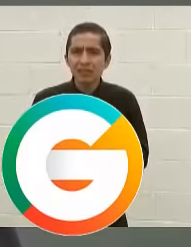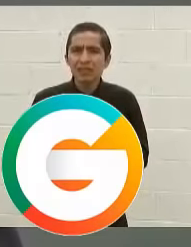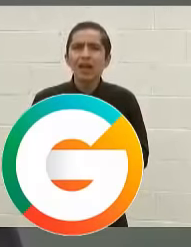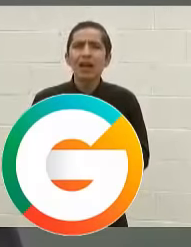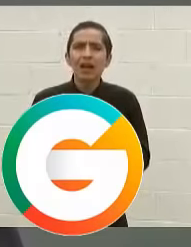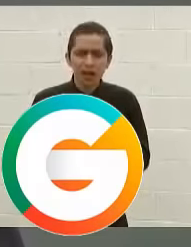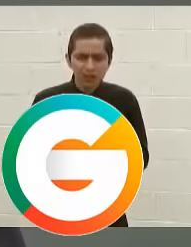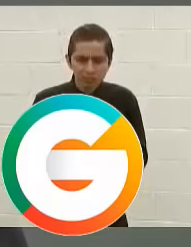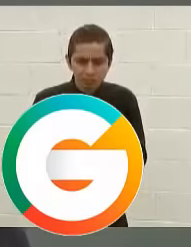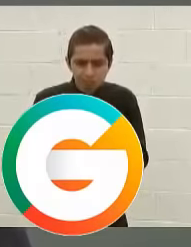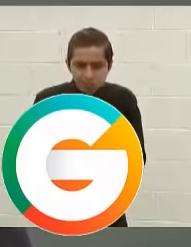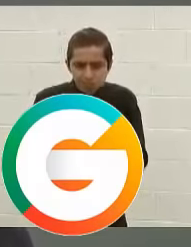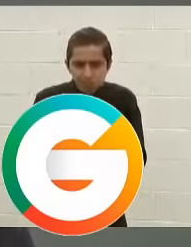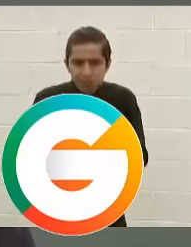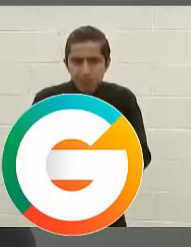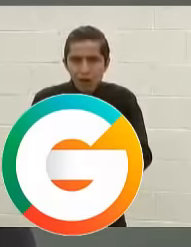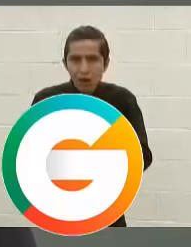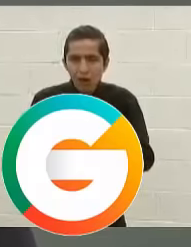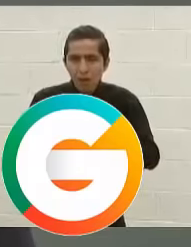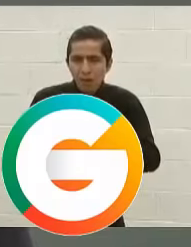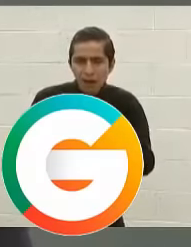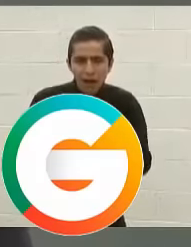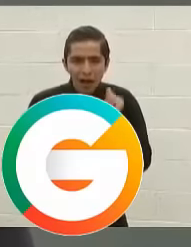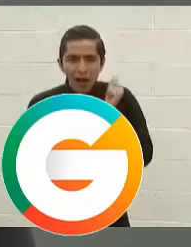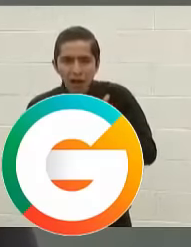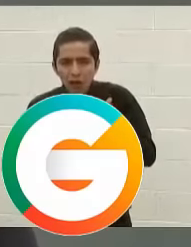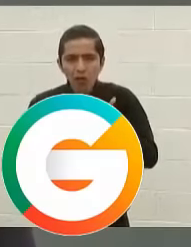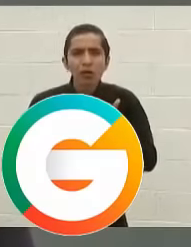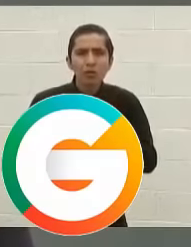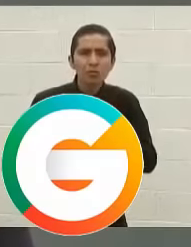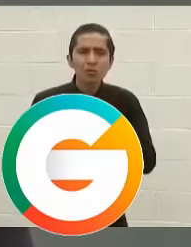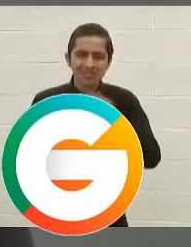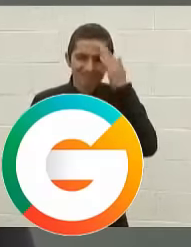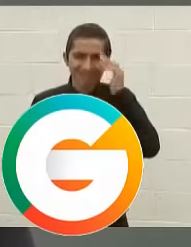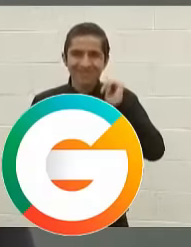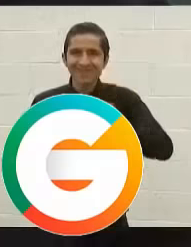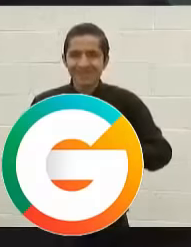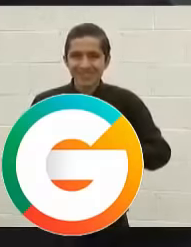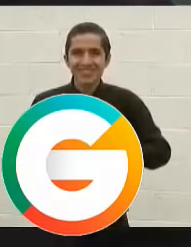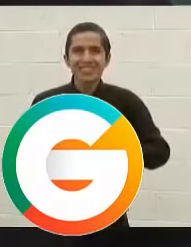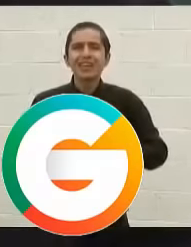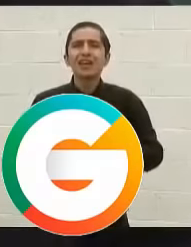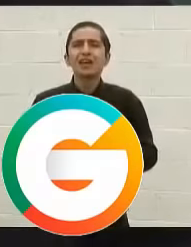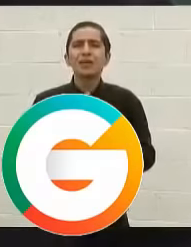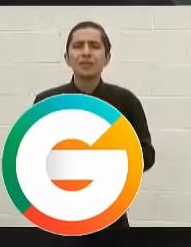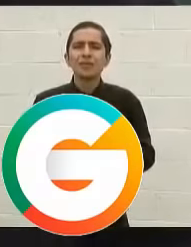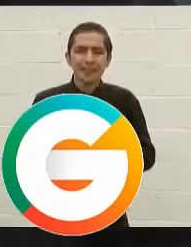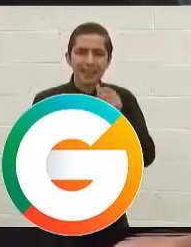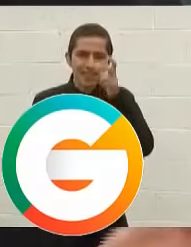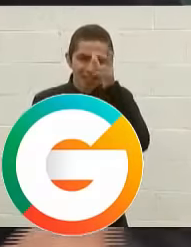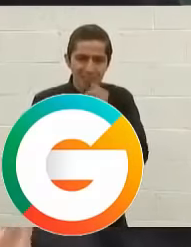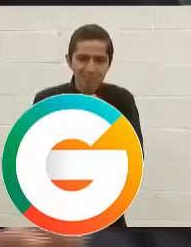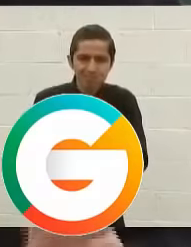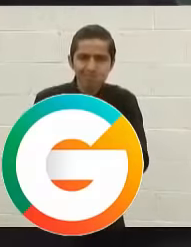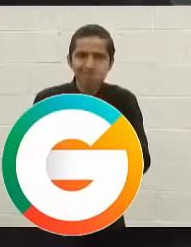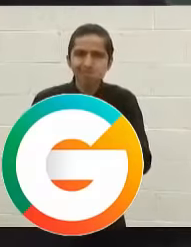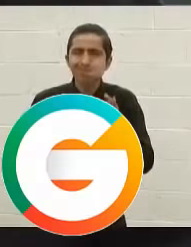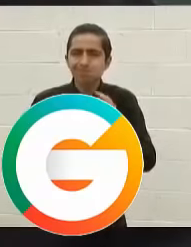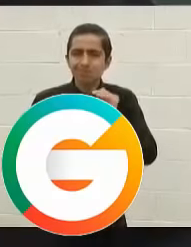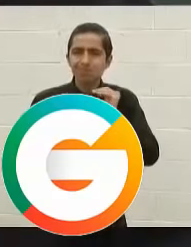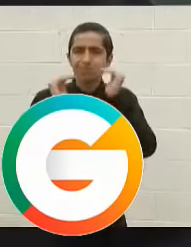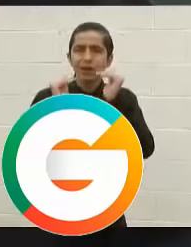el análisis de riesgo correspondiente, encabezado por el Centro Nacional de Inteligencia, con